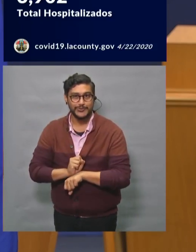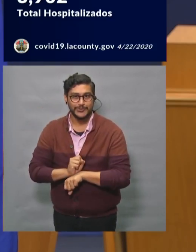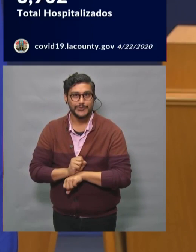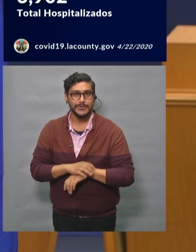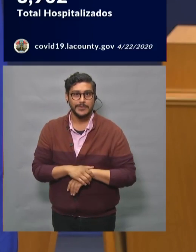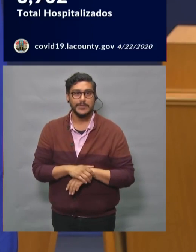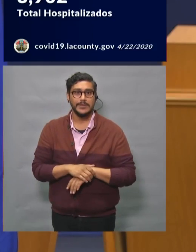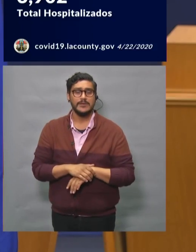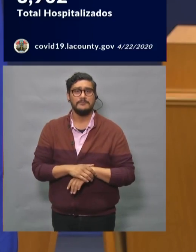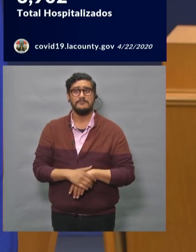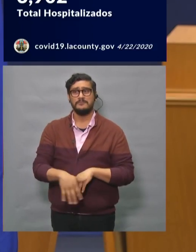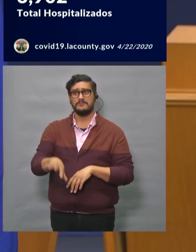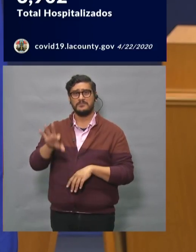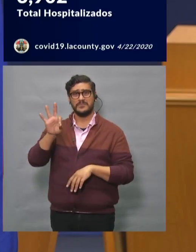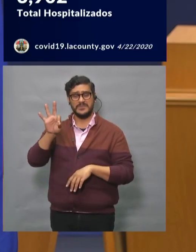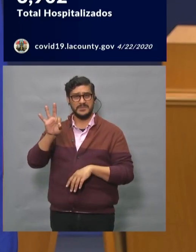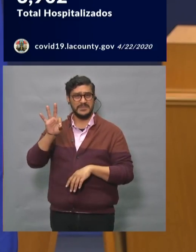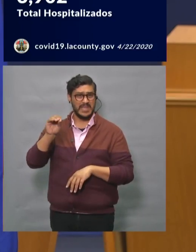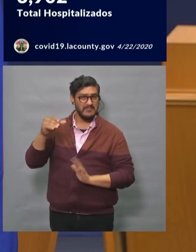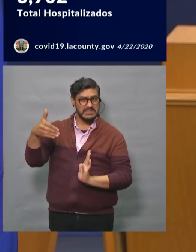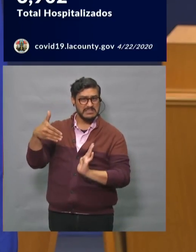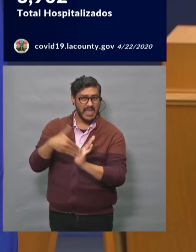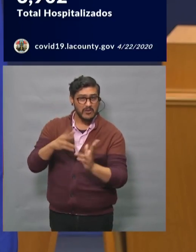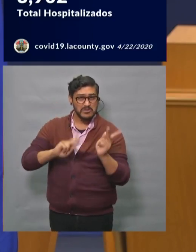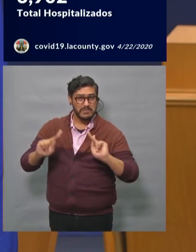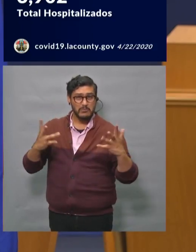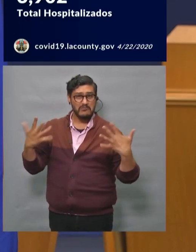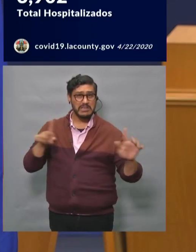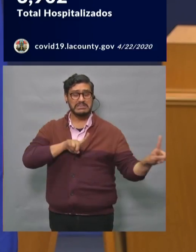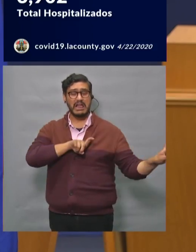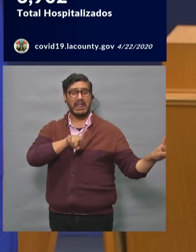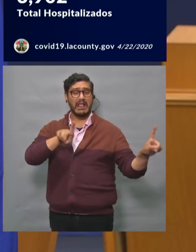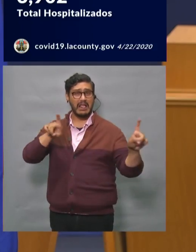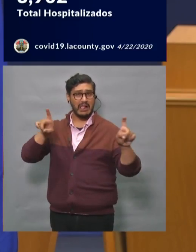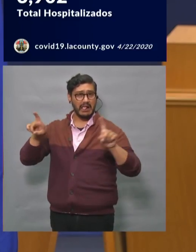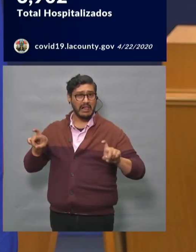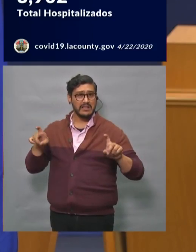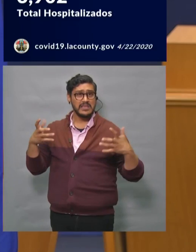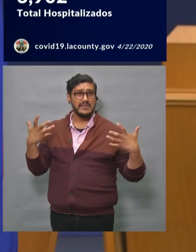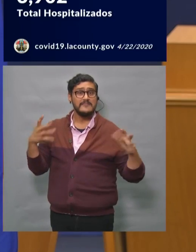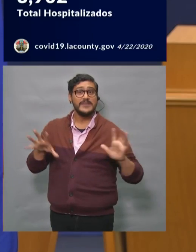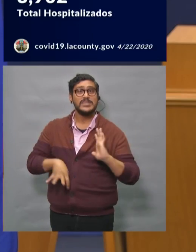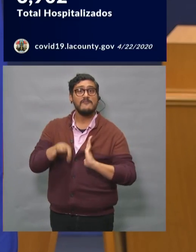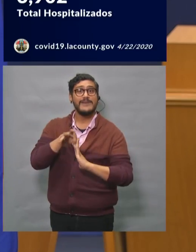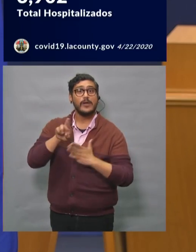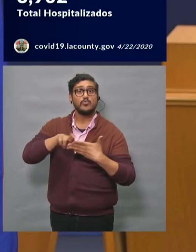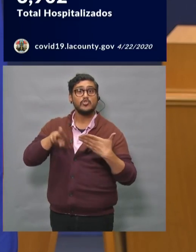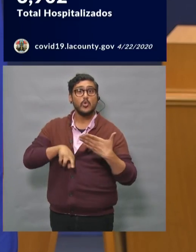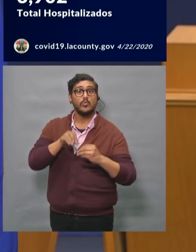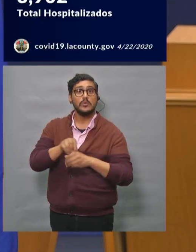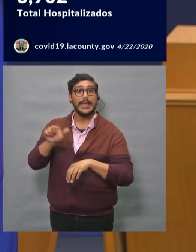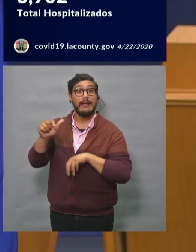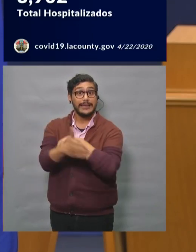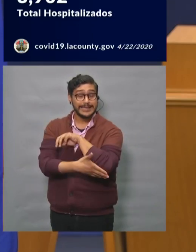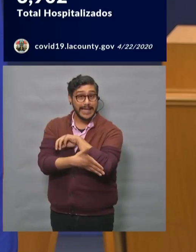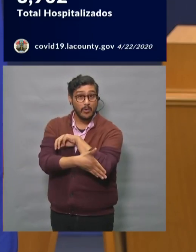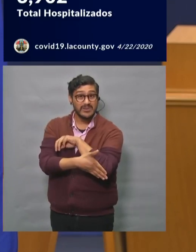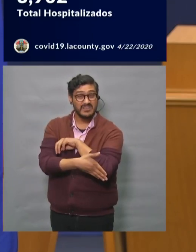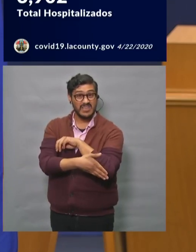Más de 90,000 personas han sido evaluadas y se han reportado resultados en el Condado de Los Ángeles y